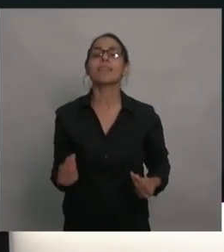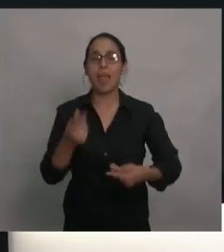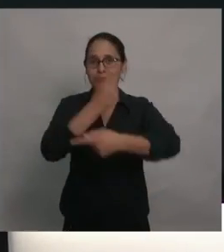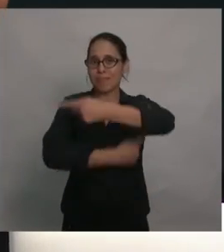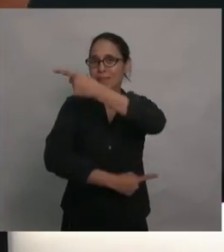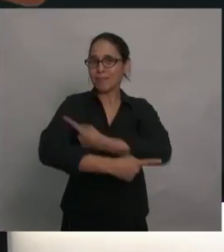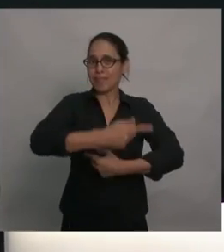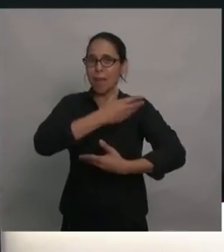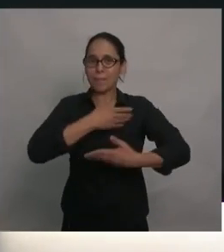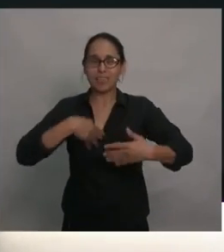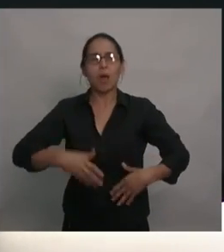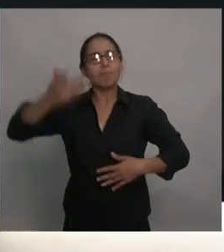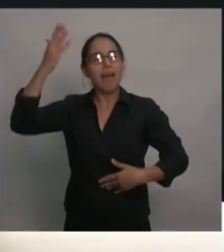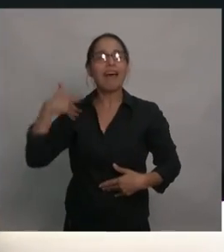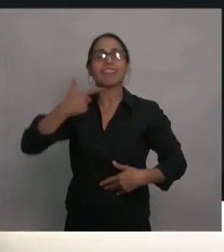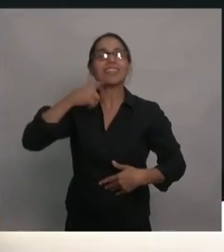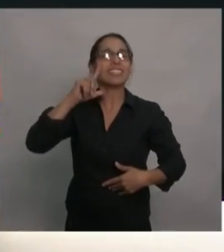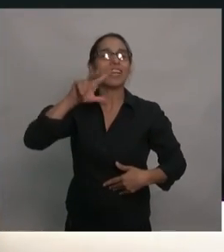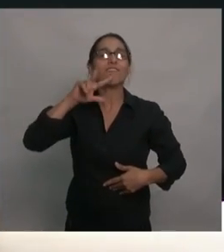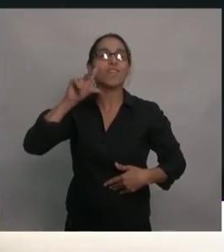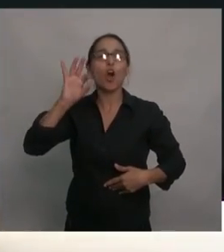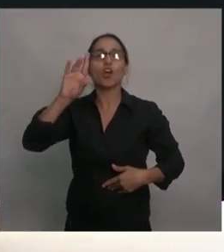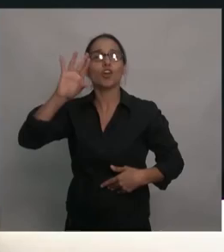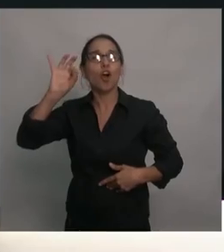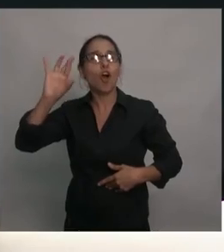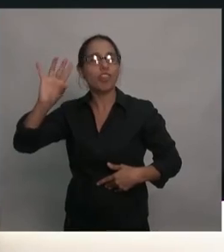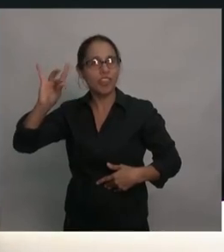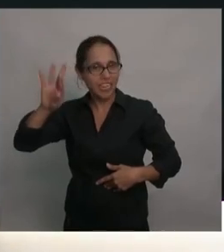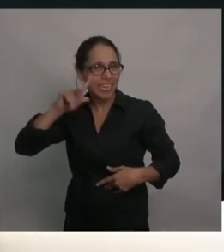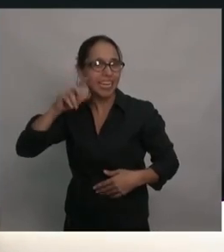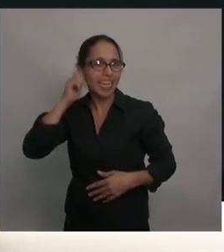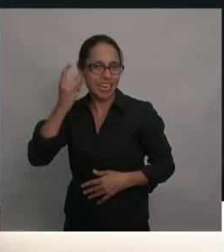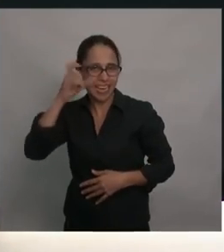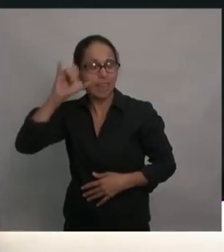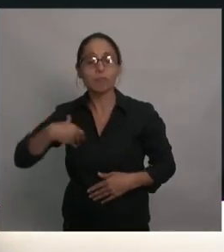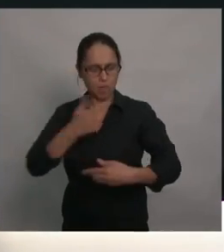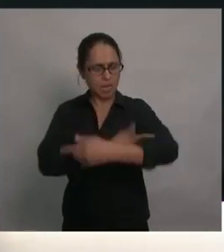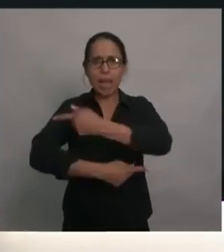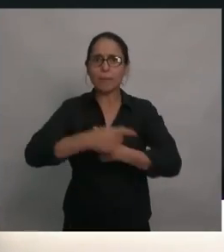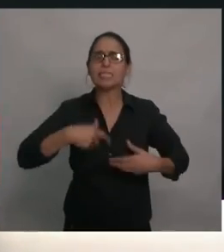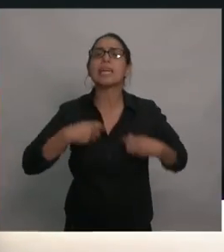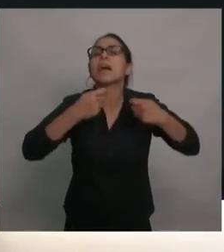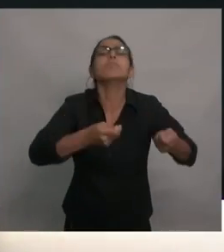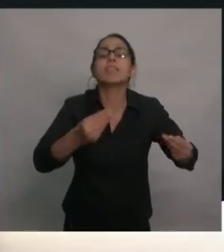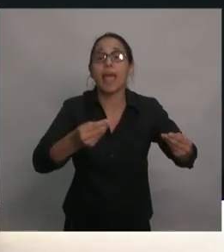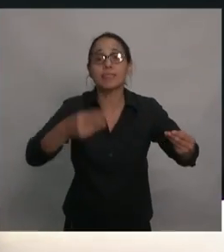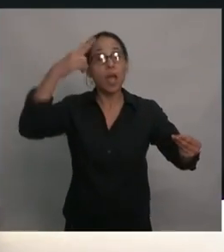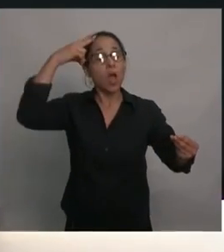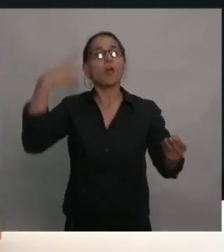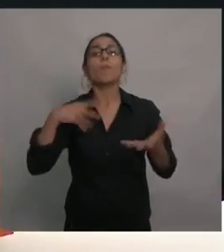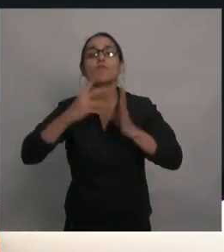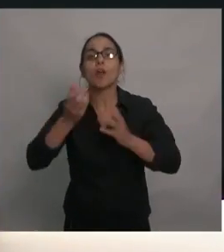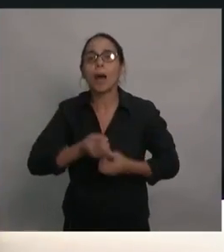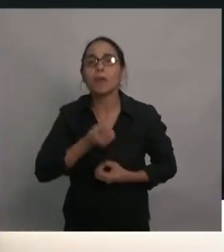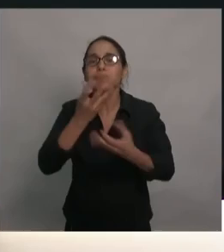campaña, estrenada ya por Silvio Rodríguez, la campaña para declarar el 9 de agosto el Día